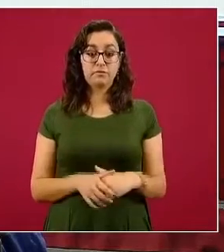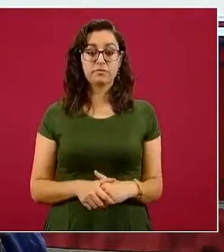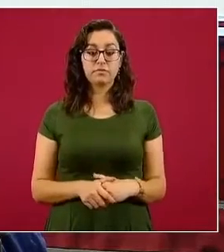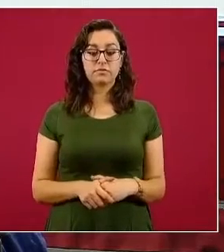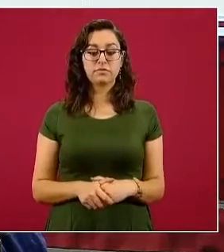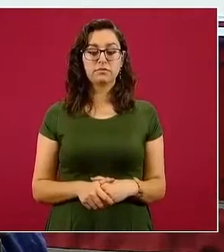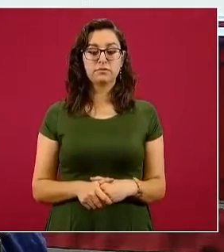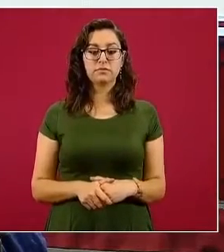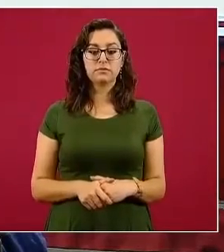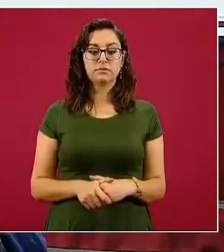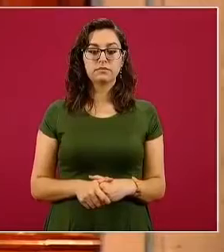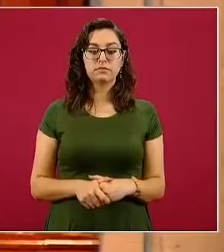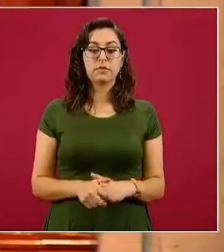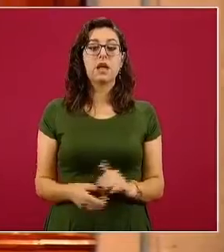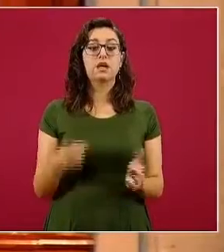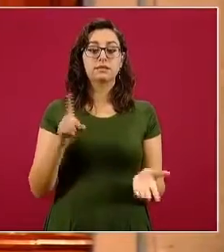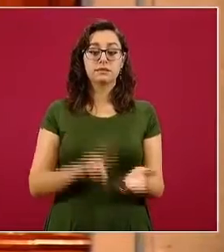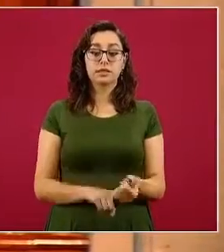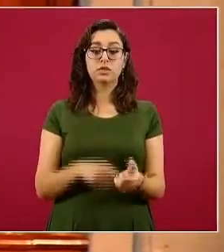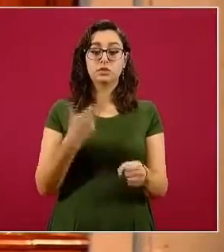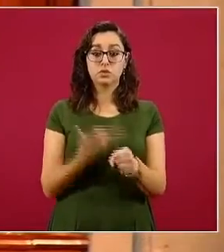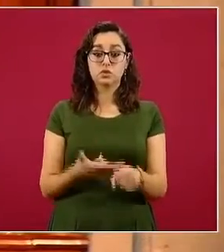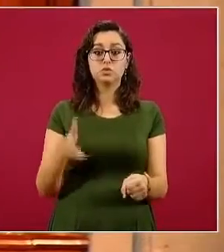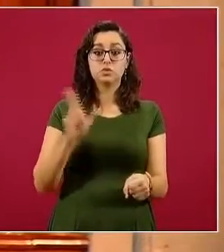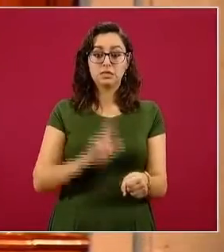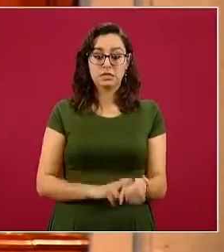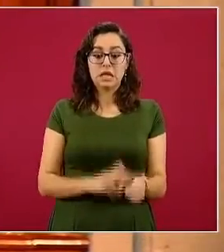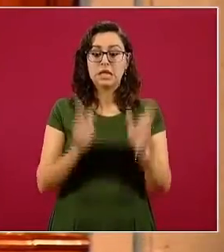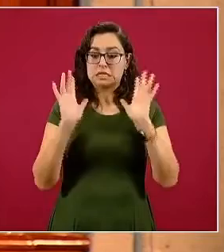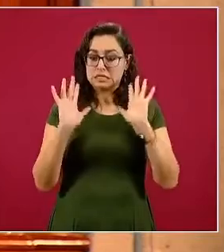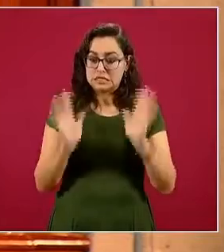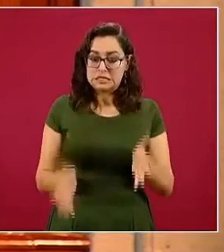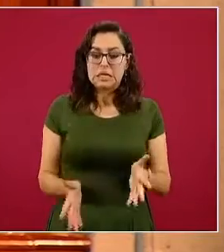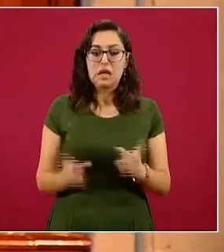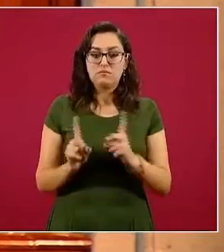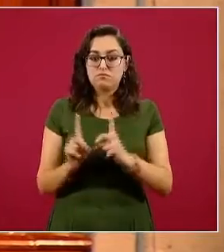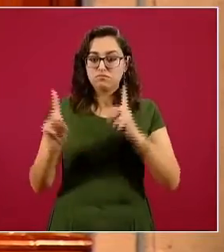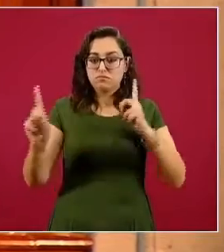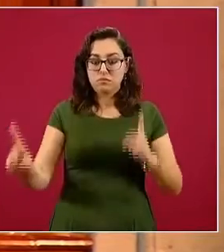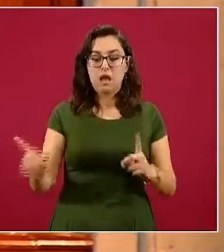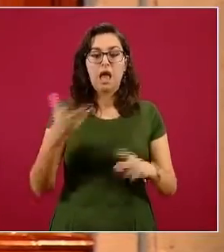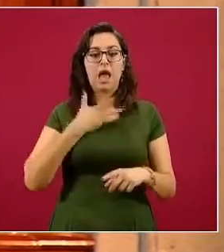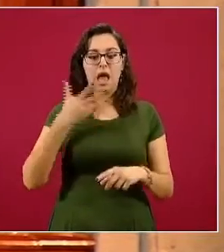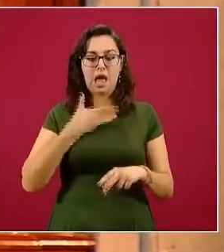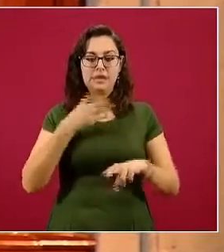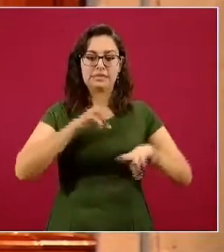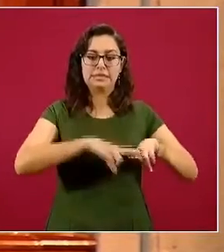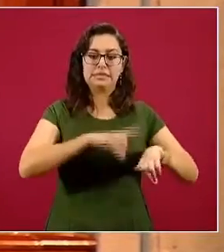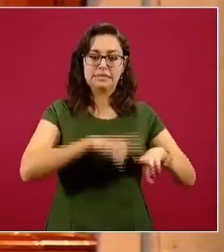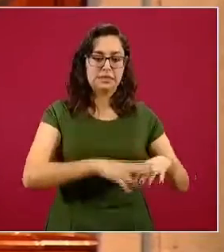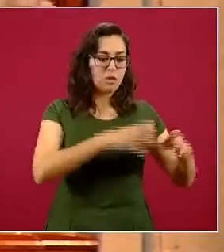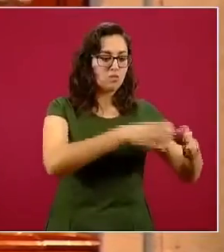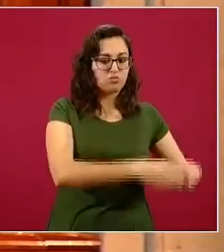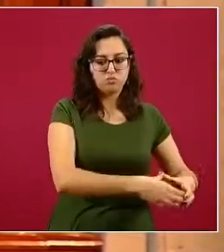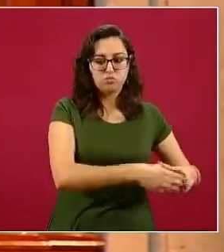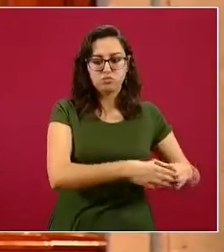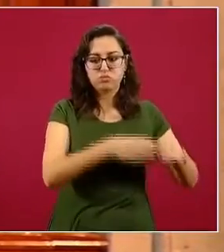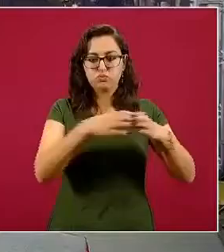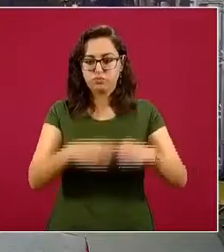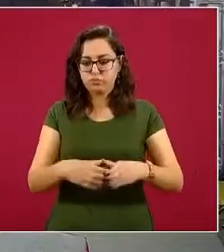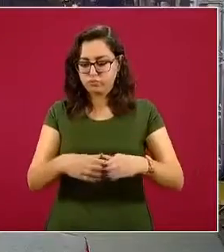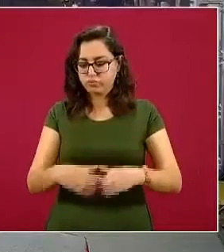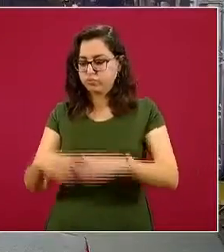las unidades de salud, la sana distancia ya están hechas con los bancos de acuerdo a